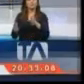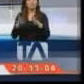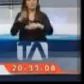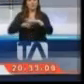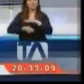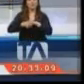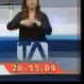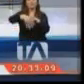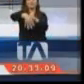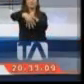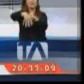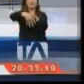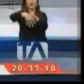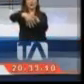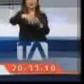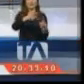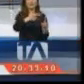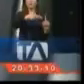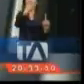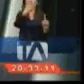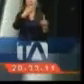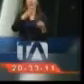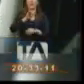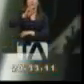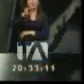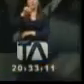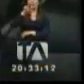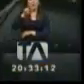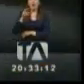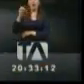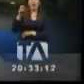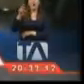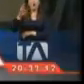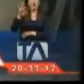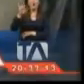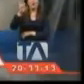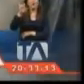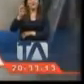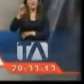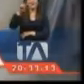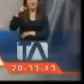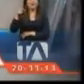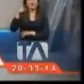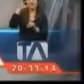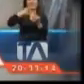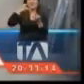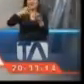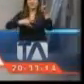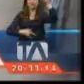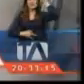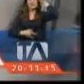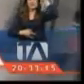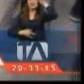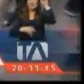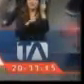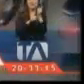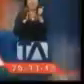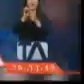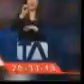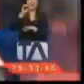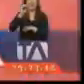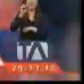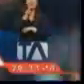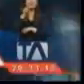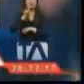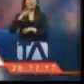Asesinan en Machala al estilo sicariato a Juan Carlos Cortés, alias Satanás, hermano del Negro Bolger. Se presume que el sujeto